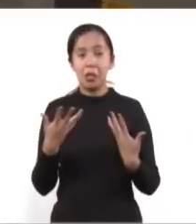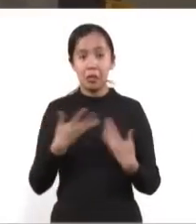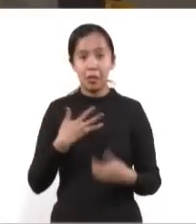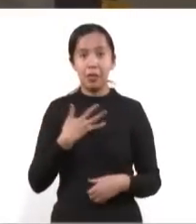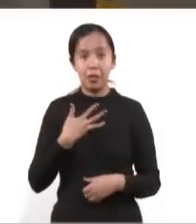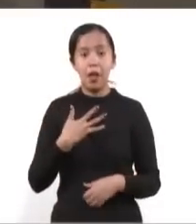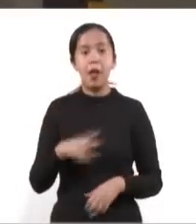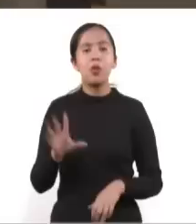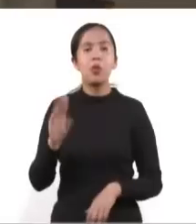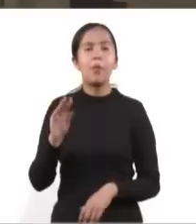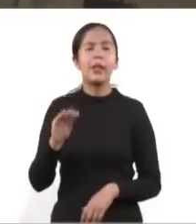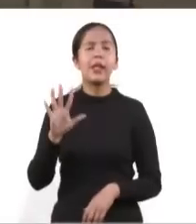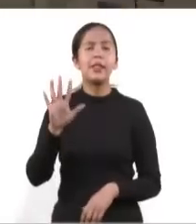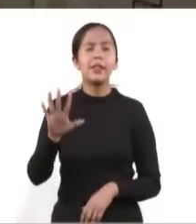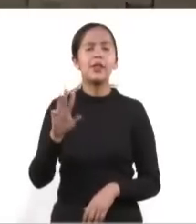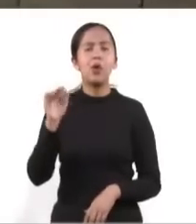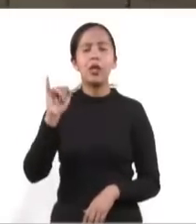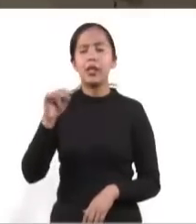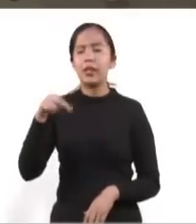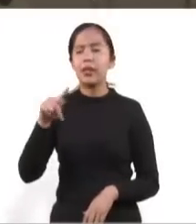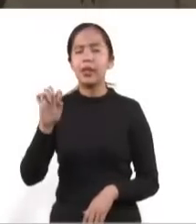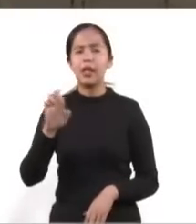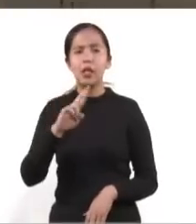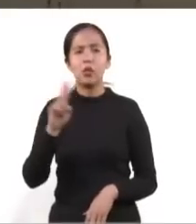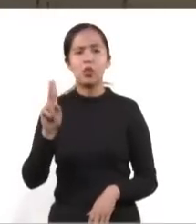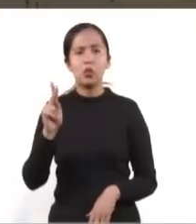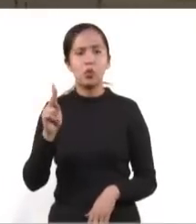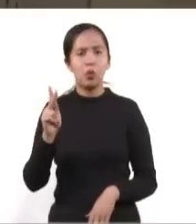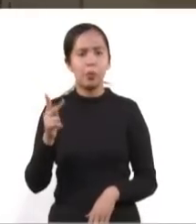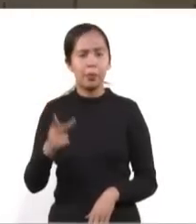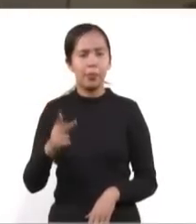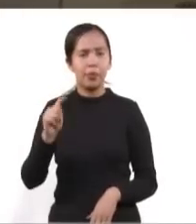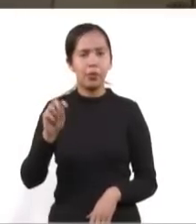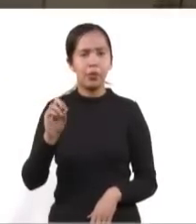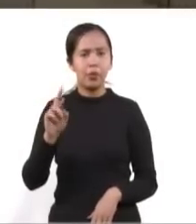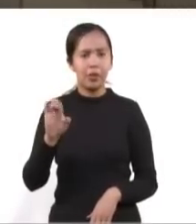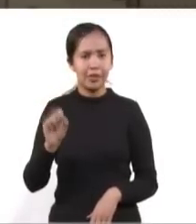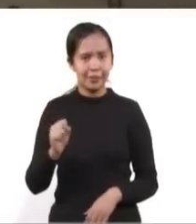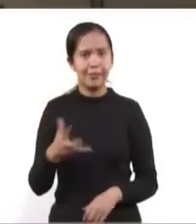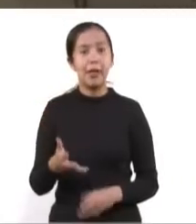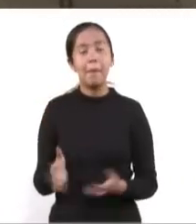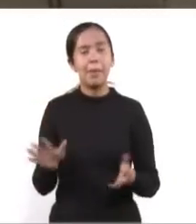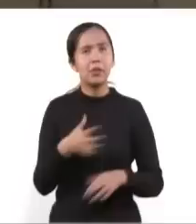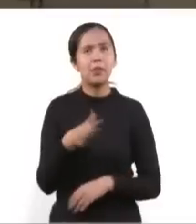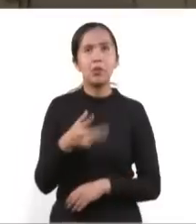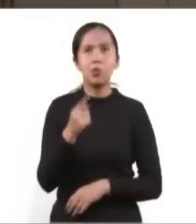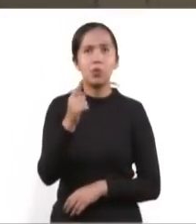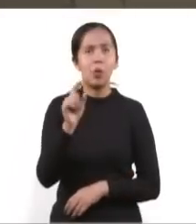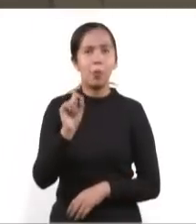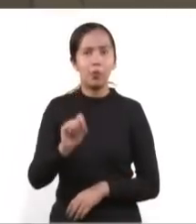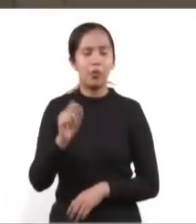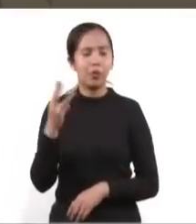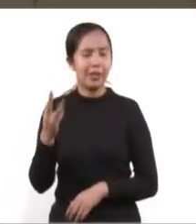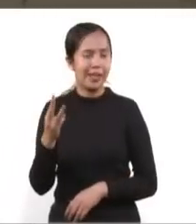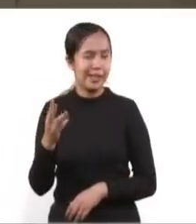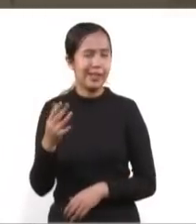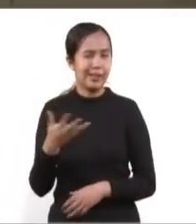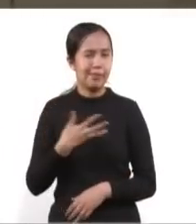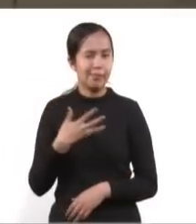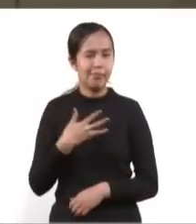95 interruptores para 71 circuitos. Entonces hay como que 1.3 interruptores por cada alimentador.